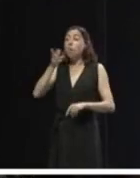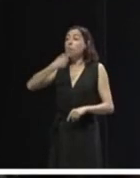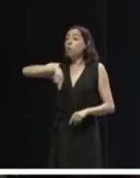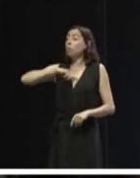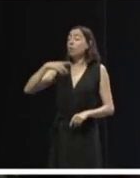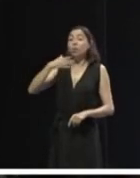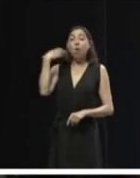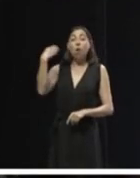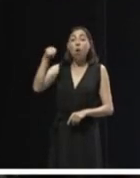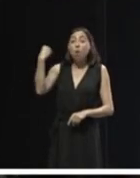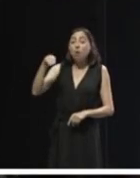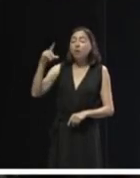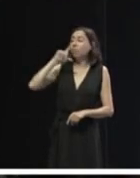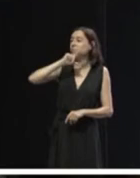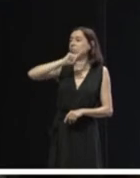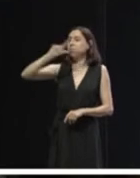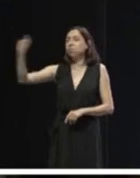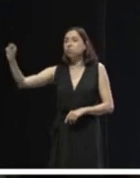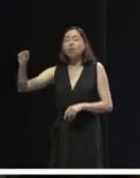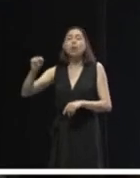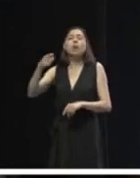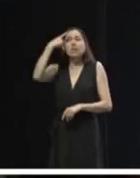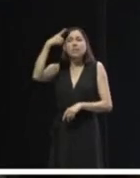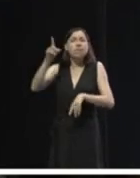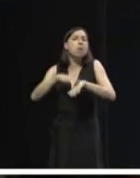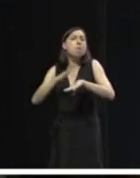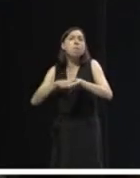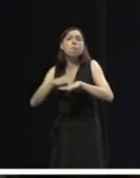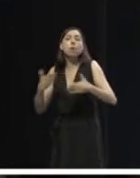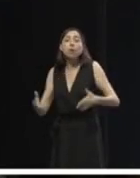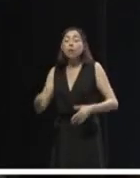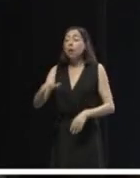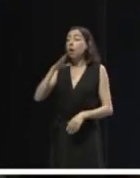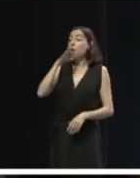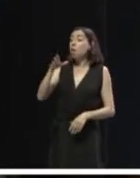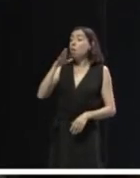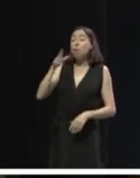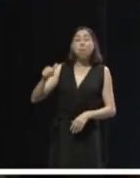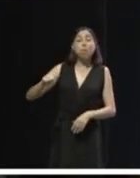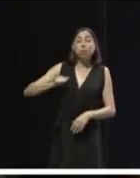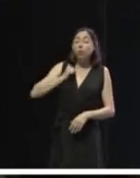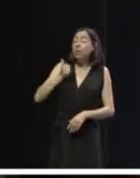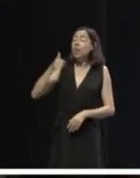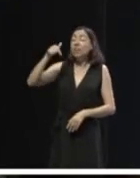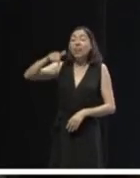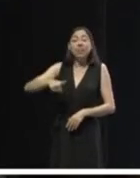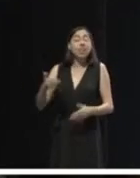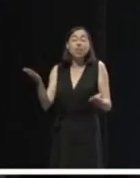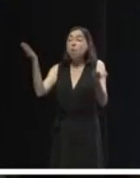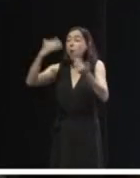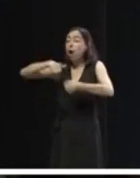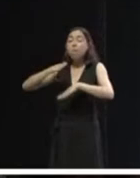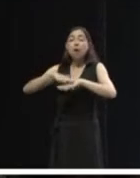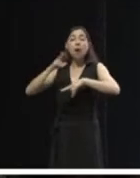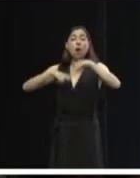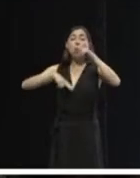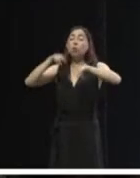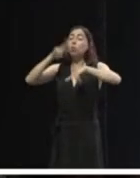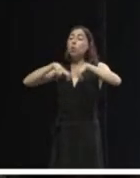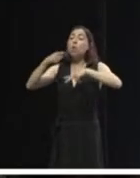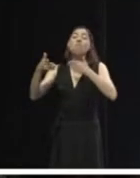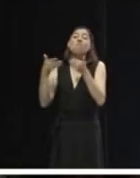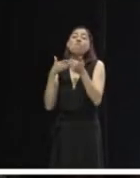se marchan. ¿Y sabéis por qué se marchan? Porque no tienen oportunidades para construir un